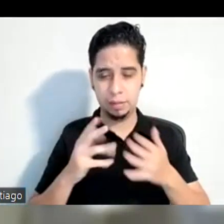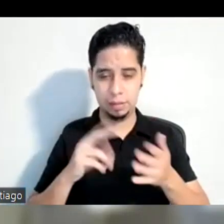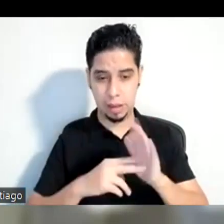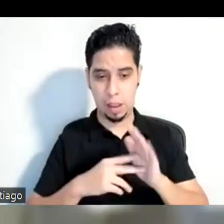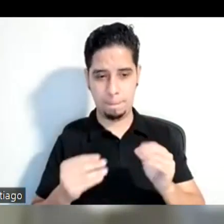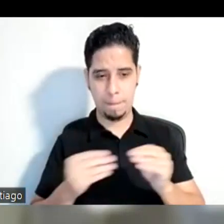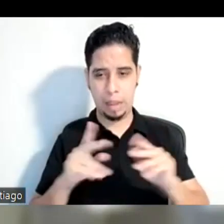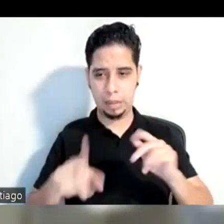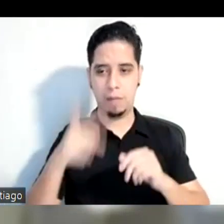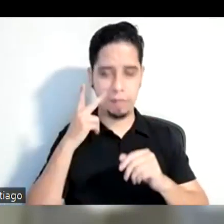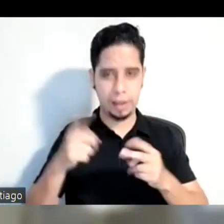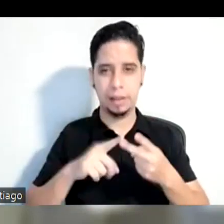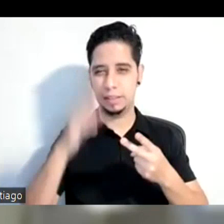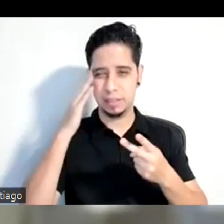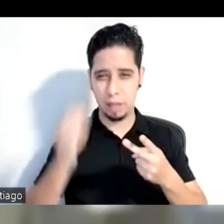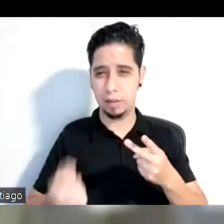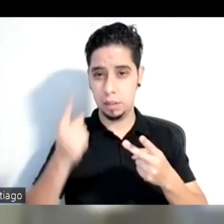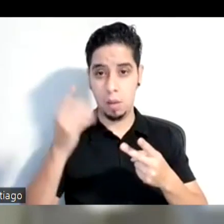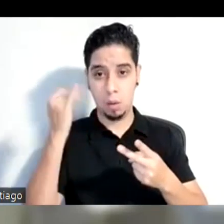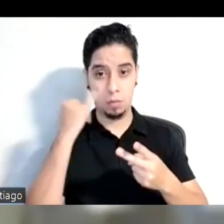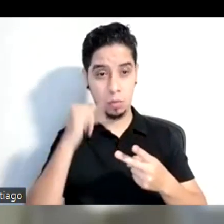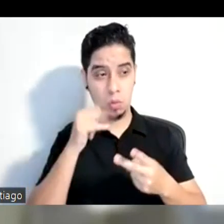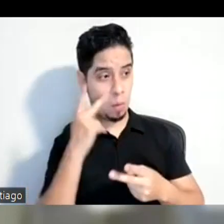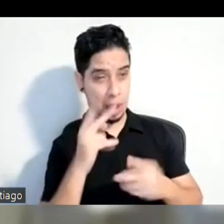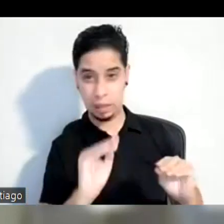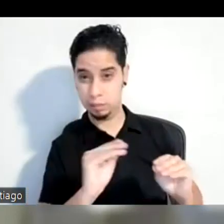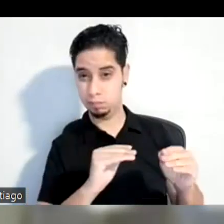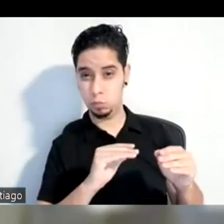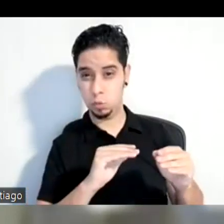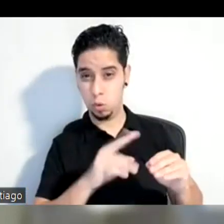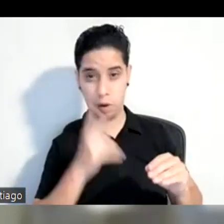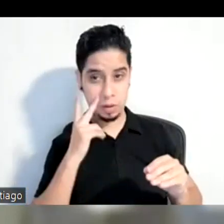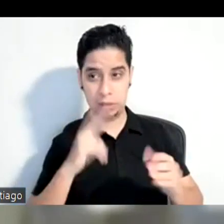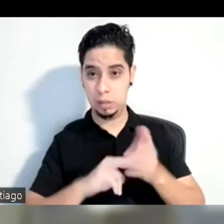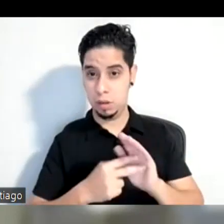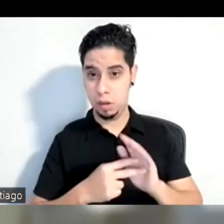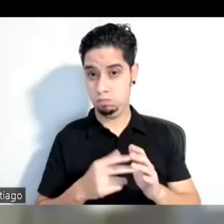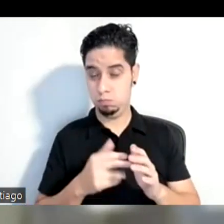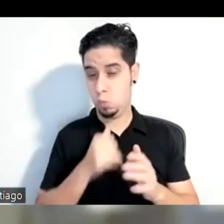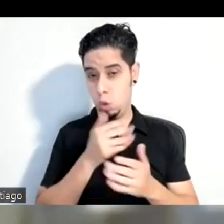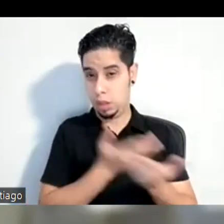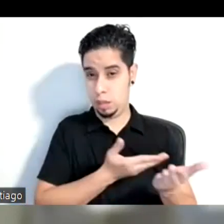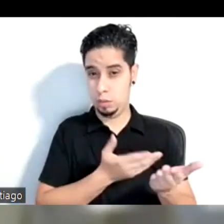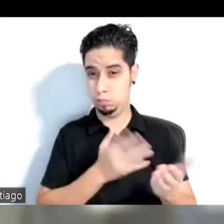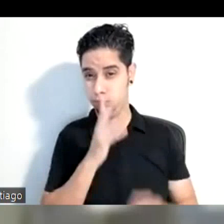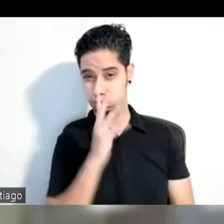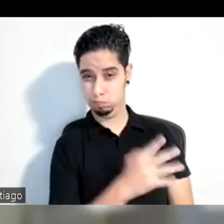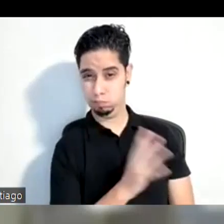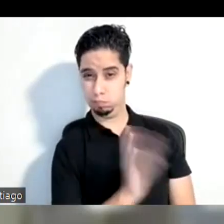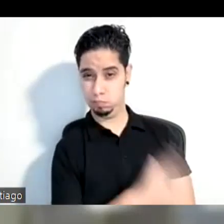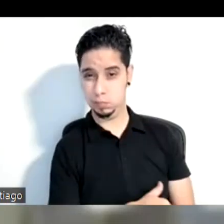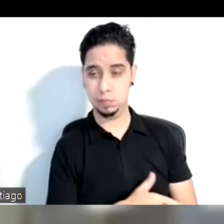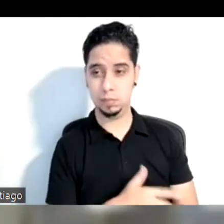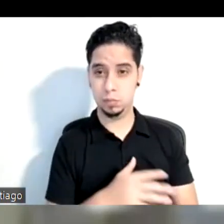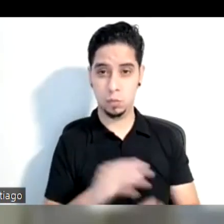ellos. Porque si tú no ves a alguien y no está ahí, deja de existir. No existe. ¿Cómo planificas y haces nada